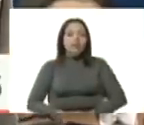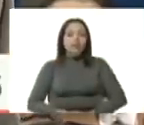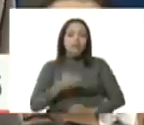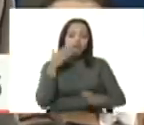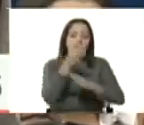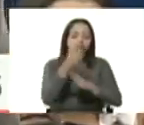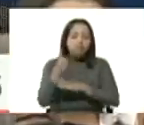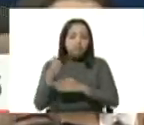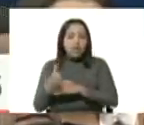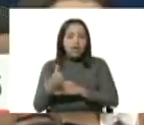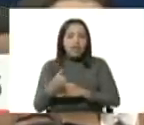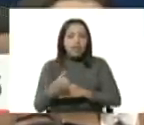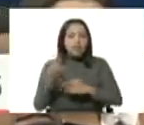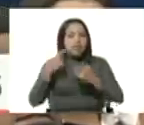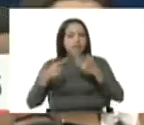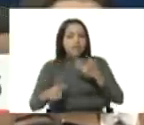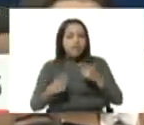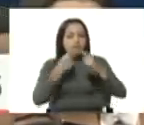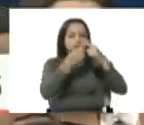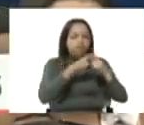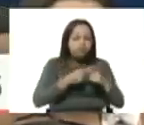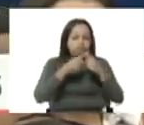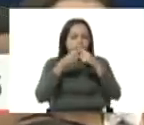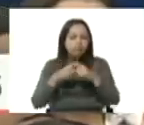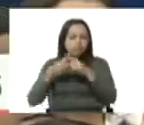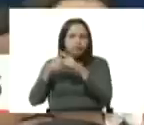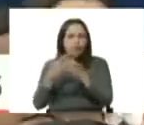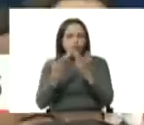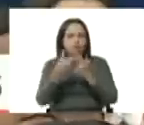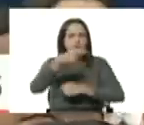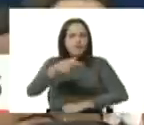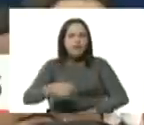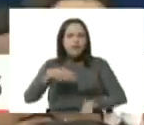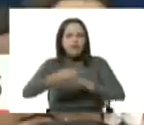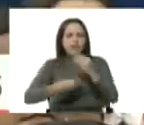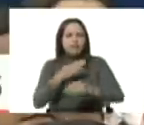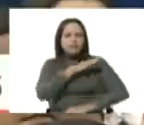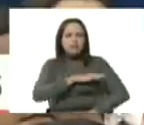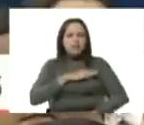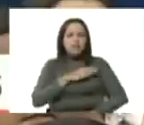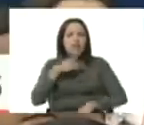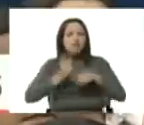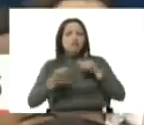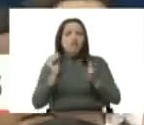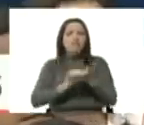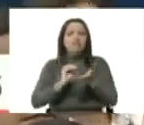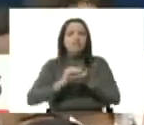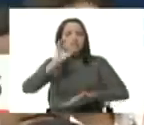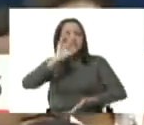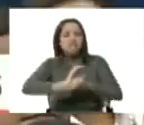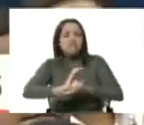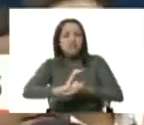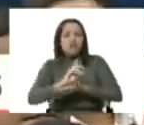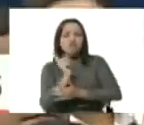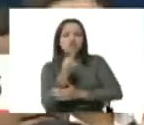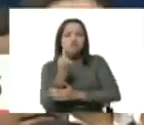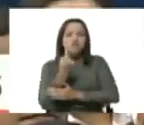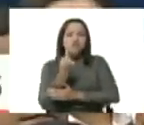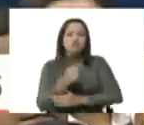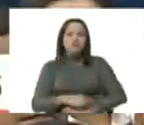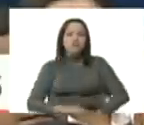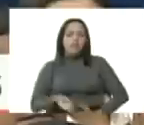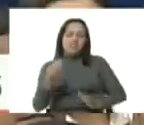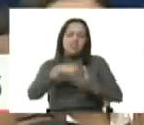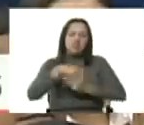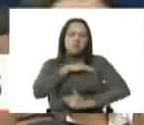los distintos censos que realizan las misiones. Eso queda centralizado muchas veces en los ministerios y en las propias